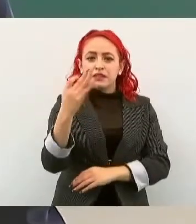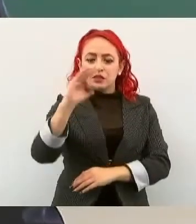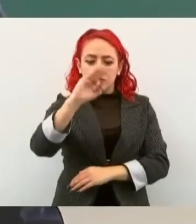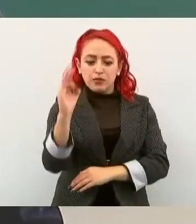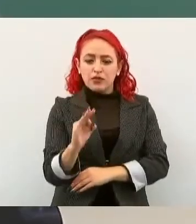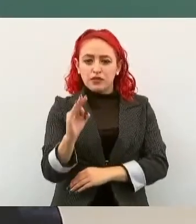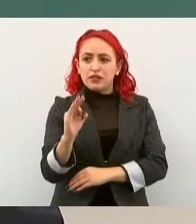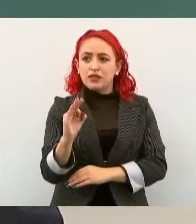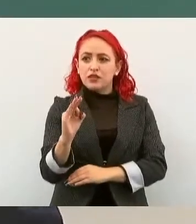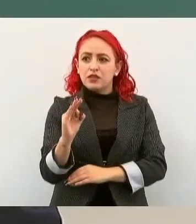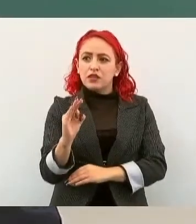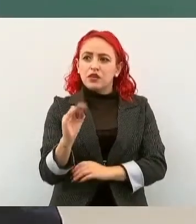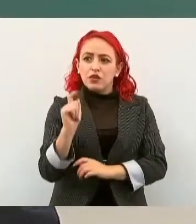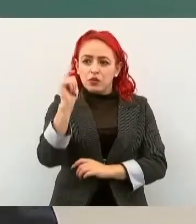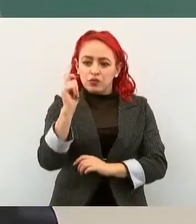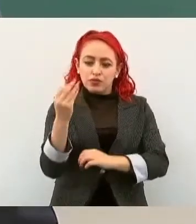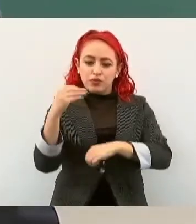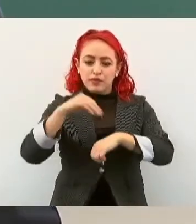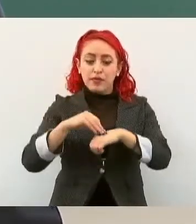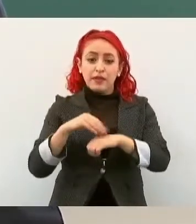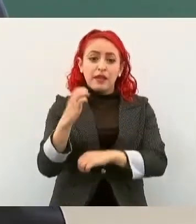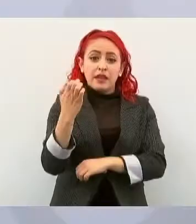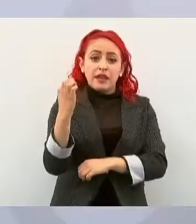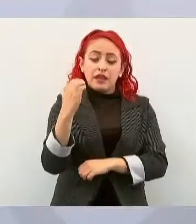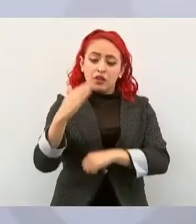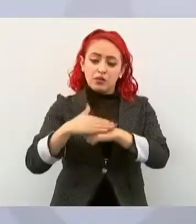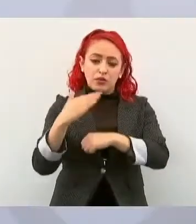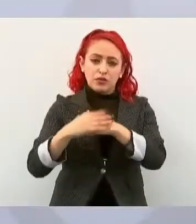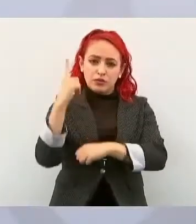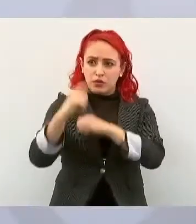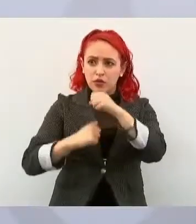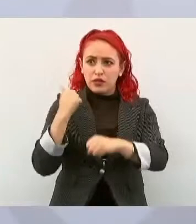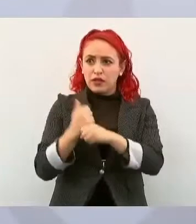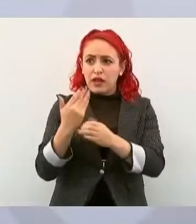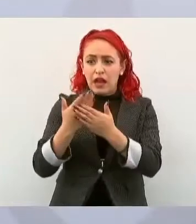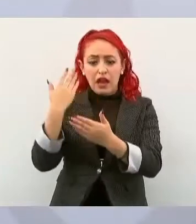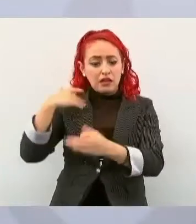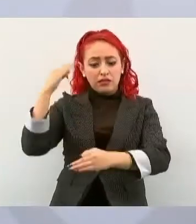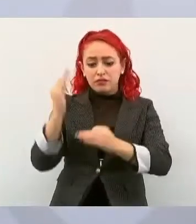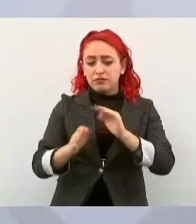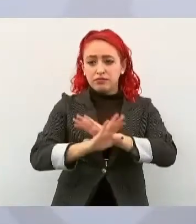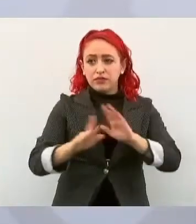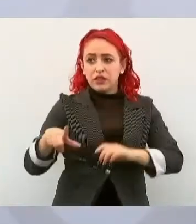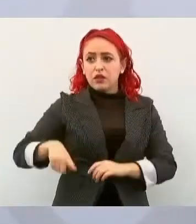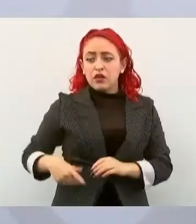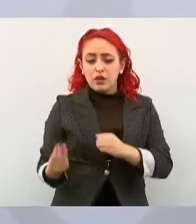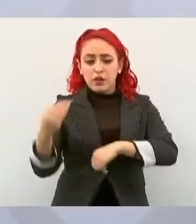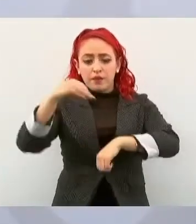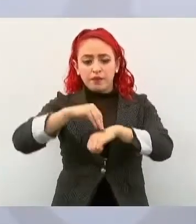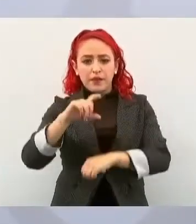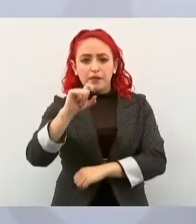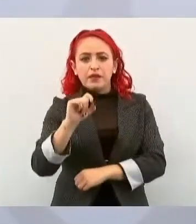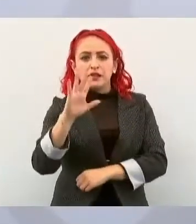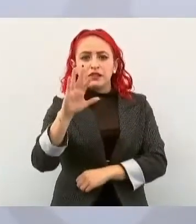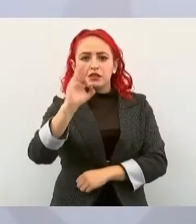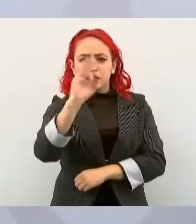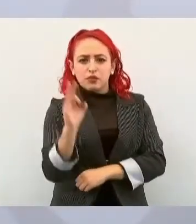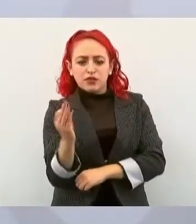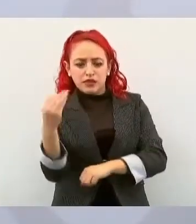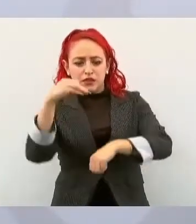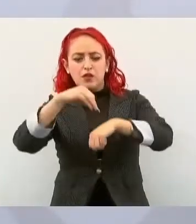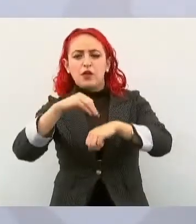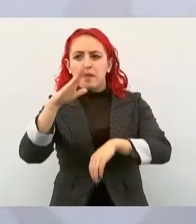25% la pensión y en enero del año próximo, antes de que yo concluya, vamos a aumentar 25%